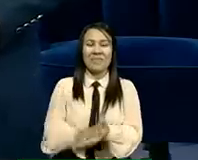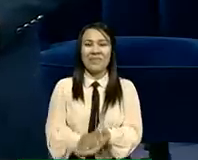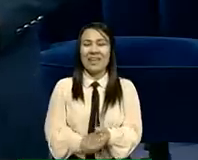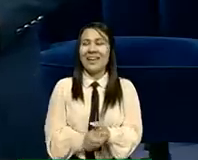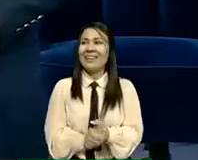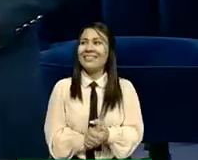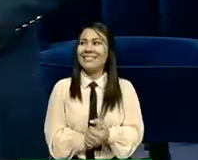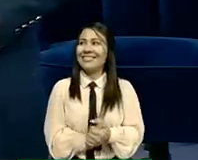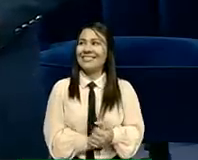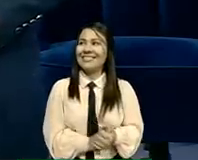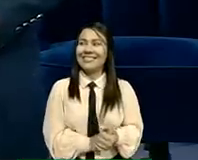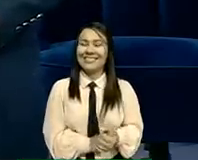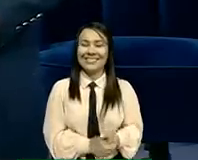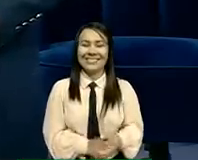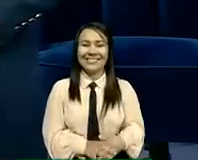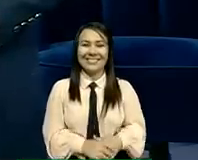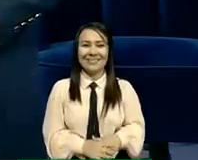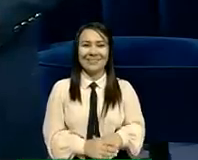Adelante.